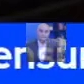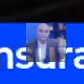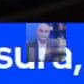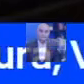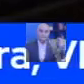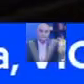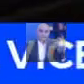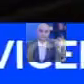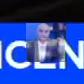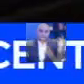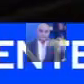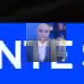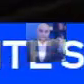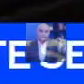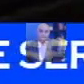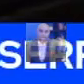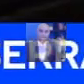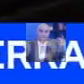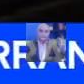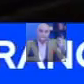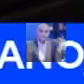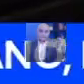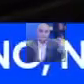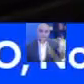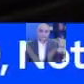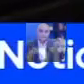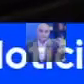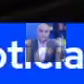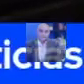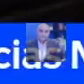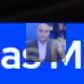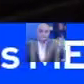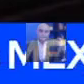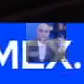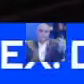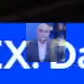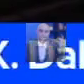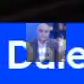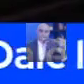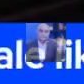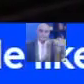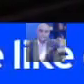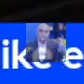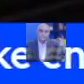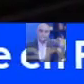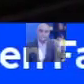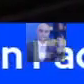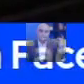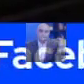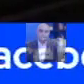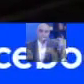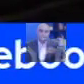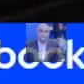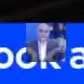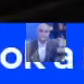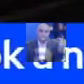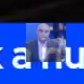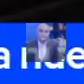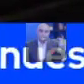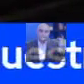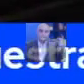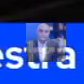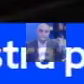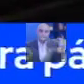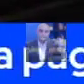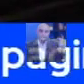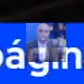es el salvajismo y tiene que ver precisamente con eso, con la pérdida de poder. Toda esta gente que siente que